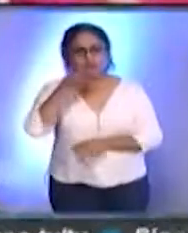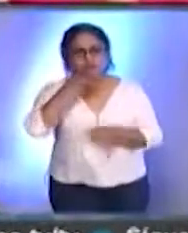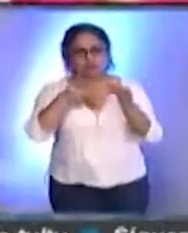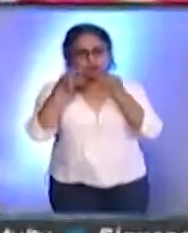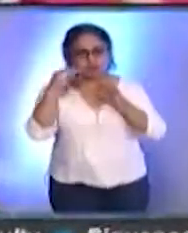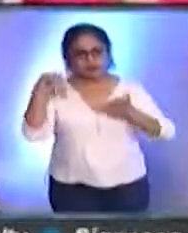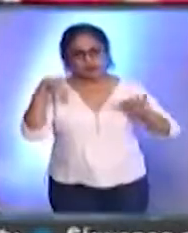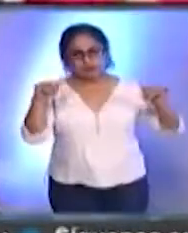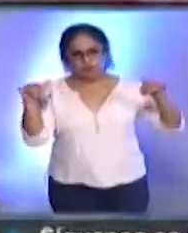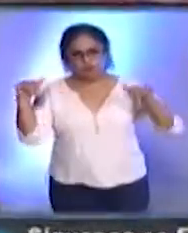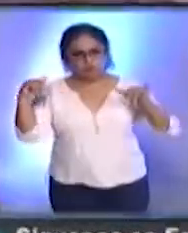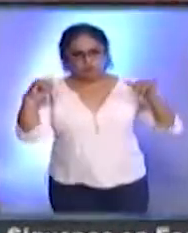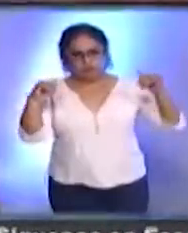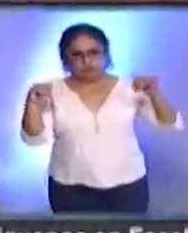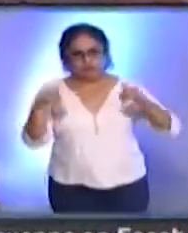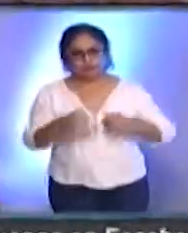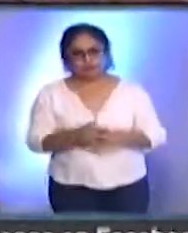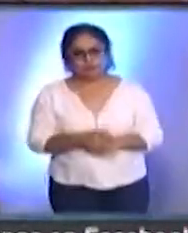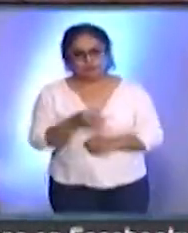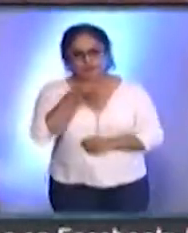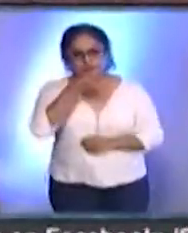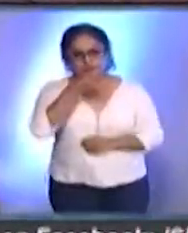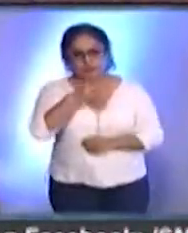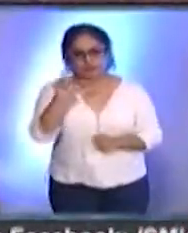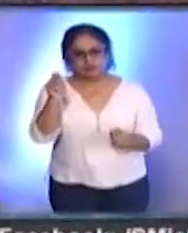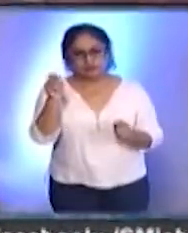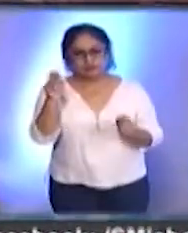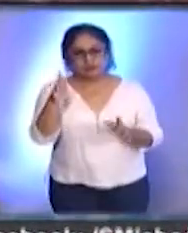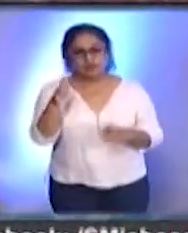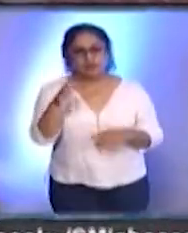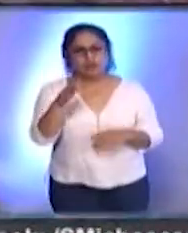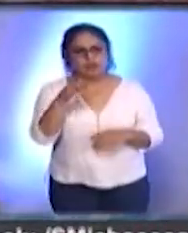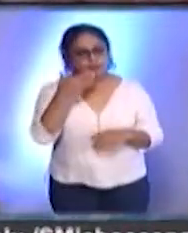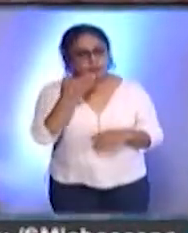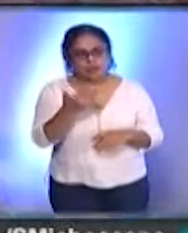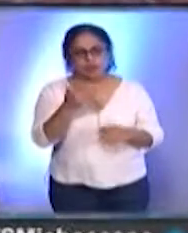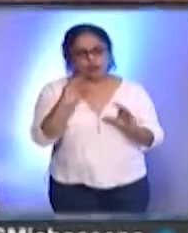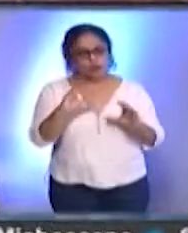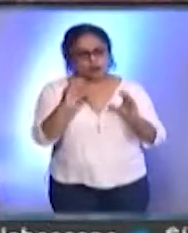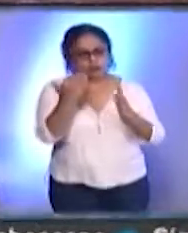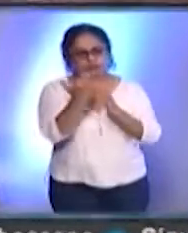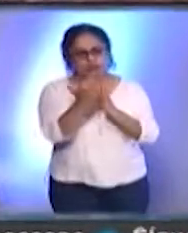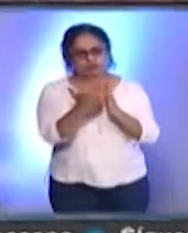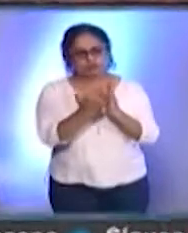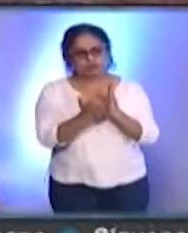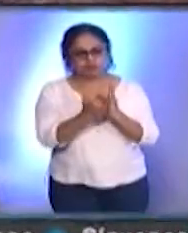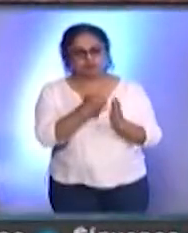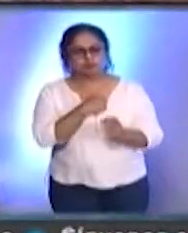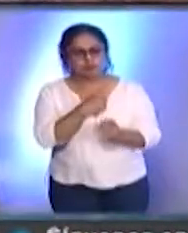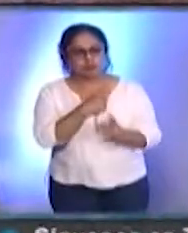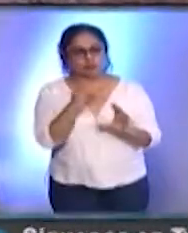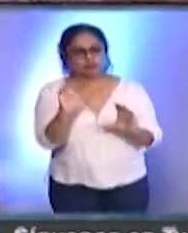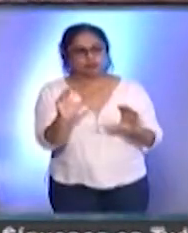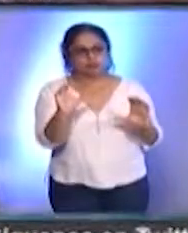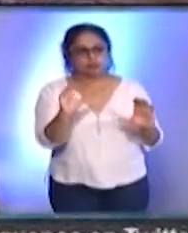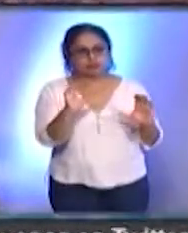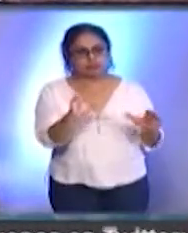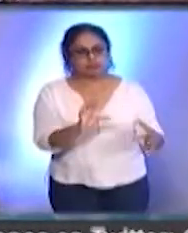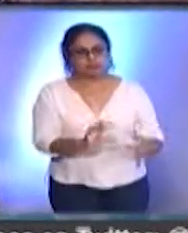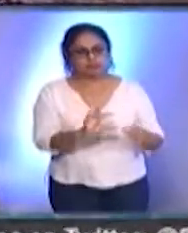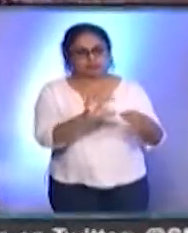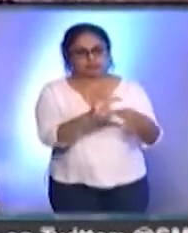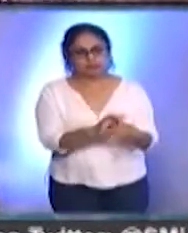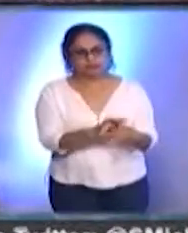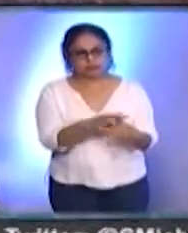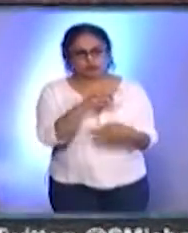de toritos de petate. El festival se estará llevando, por supuesto, con todas las medidas de seguridad. Estamos trabajando en coordinación con todas las áreas